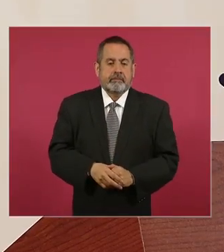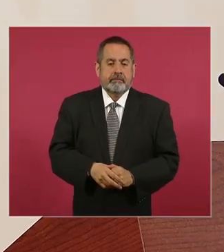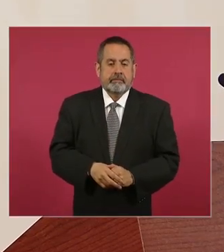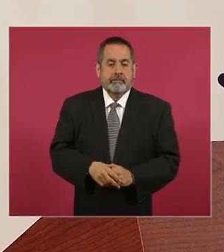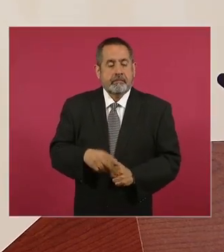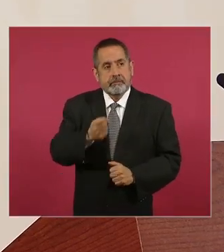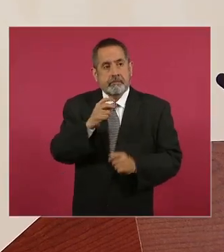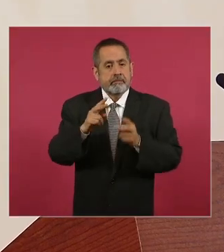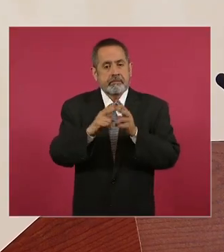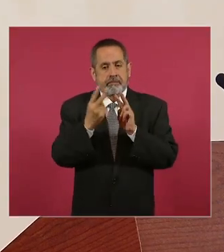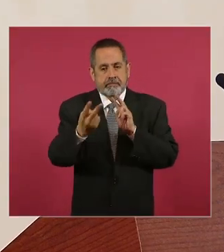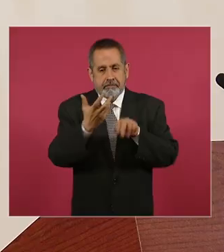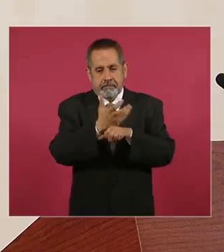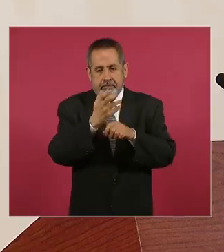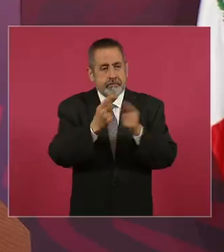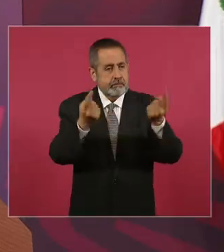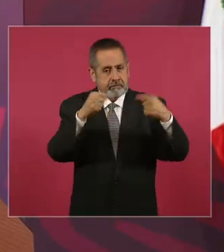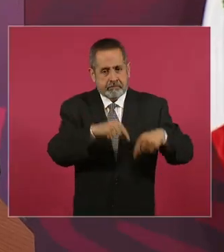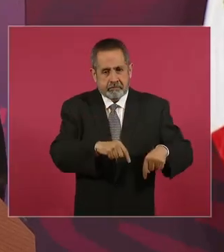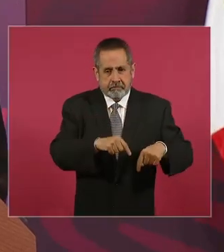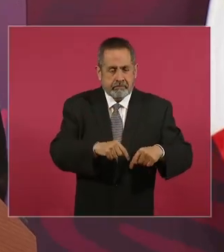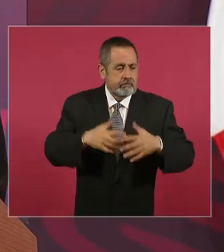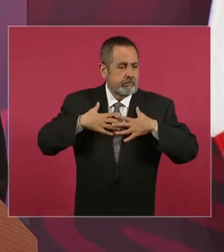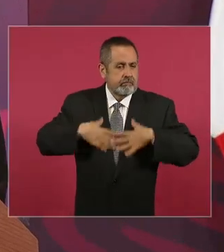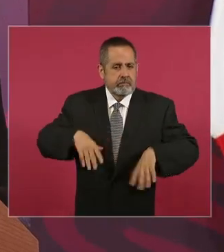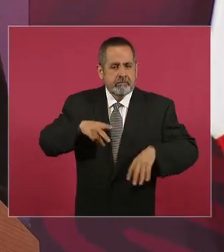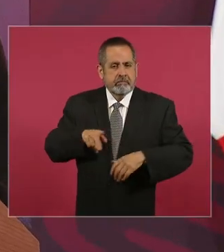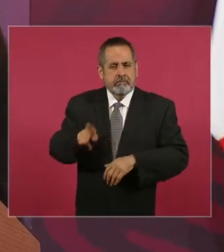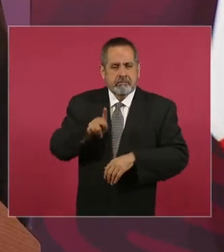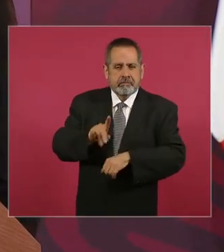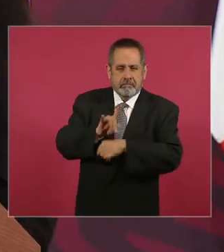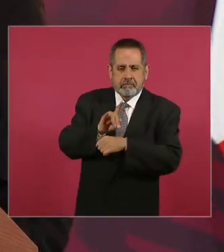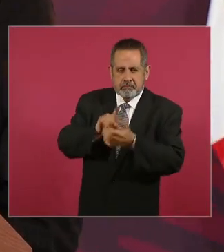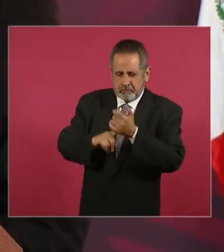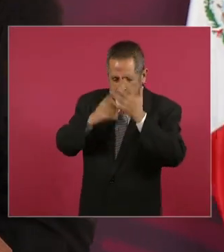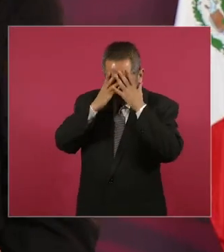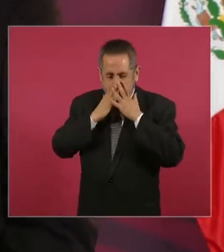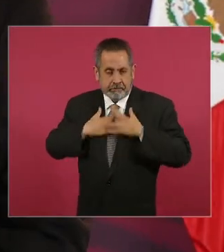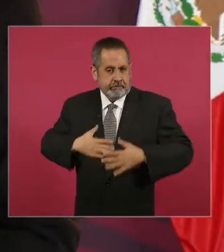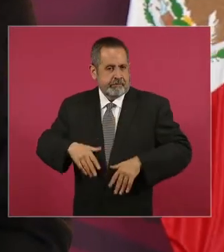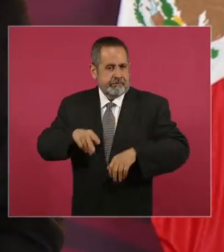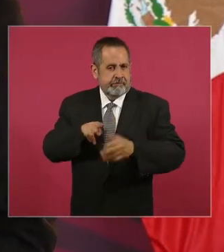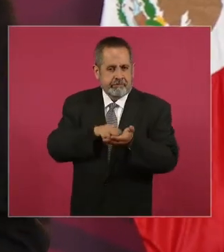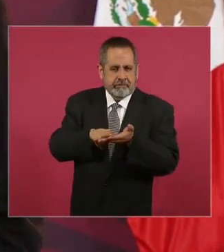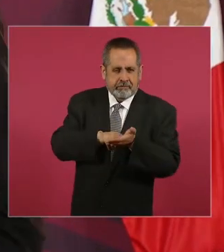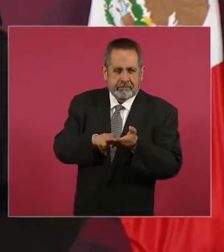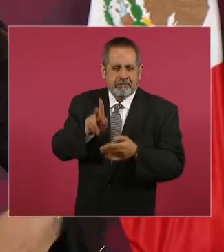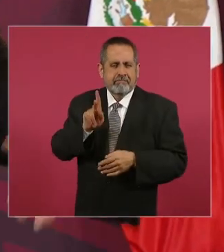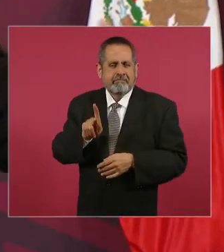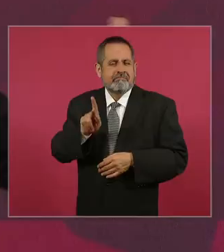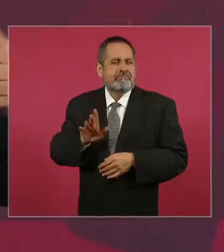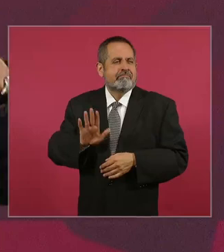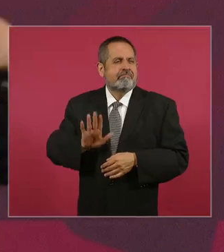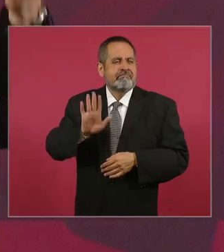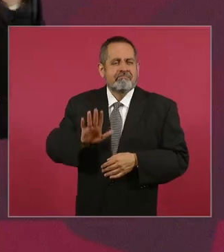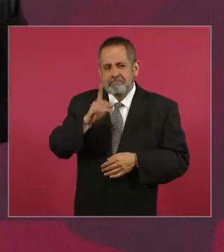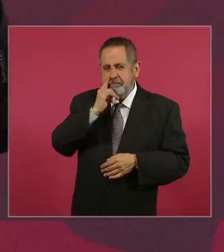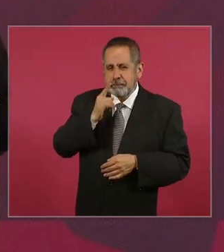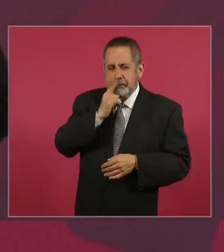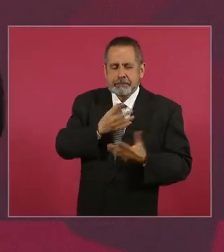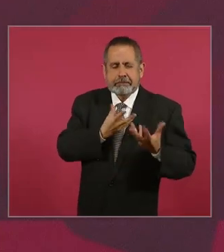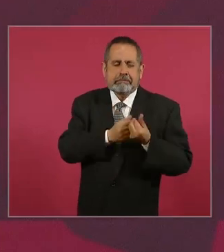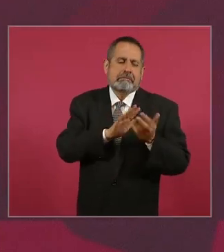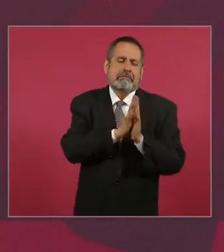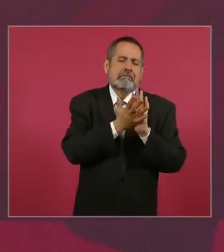Vecinos estadounidenses vestidos de negro, como si fuese policía,